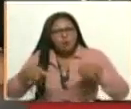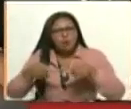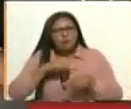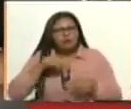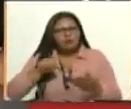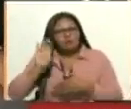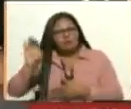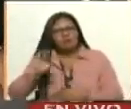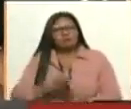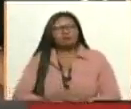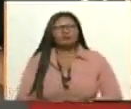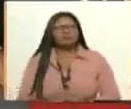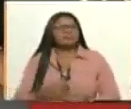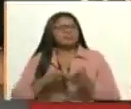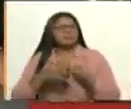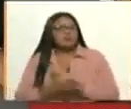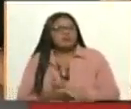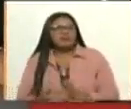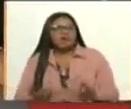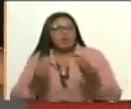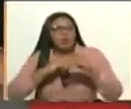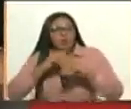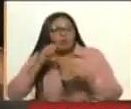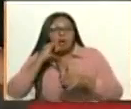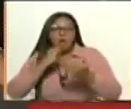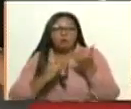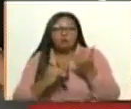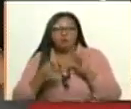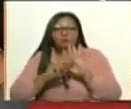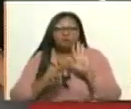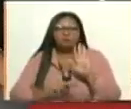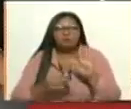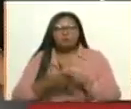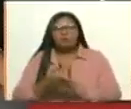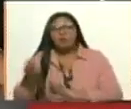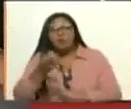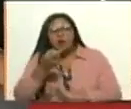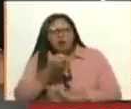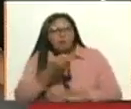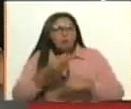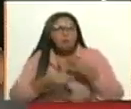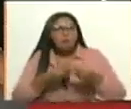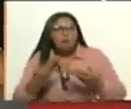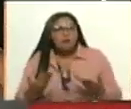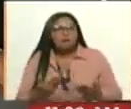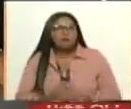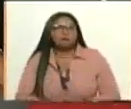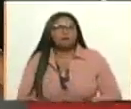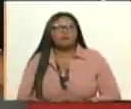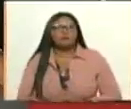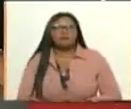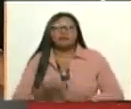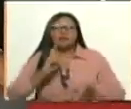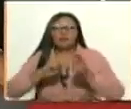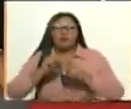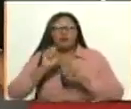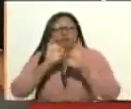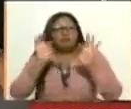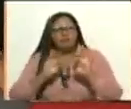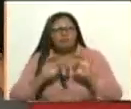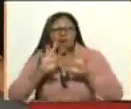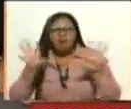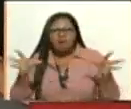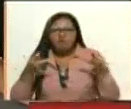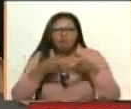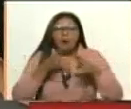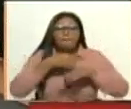nuestra patria. Es decir que, de acuerdo a este último párrafo, lo que buscamos es, de algún modo,